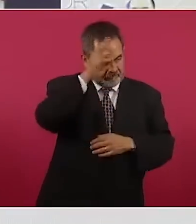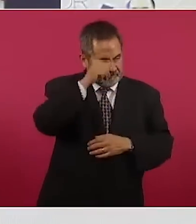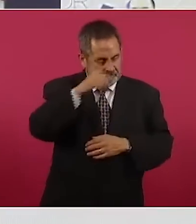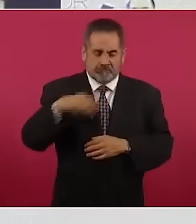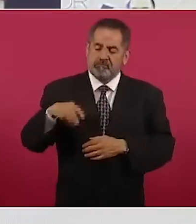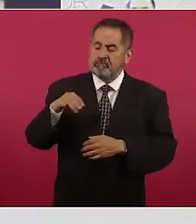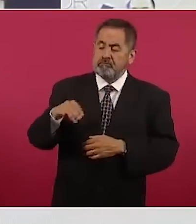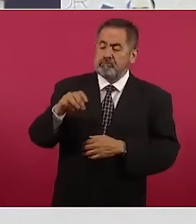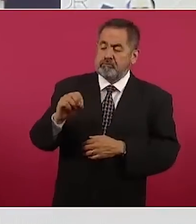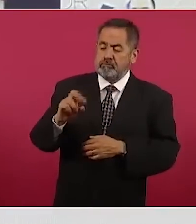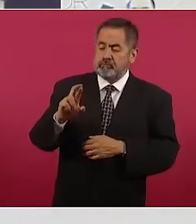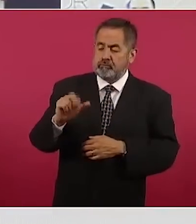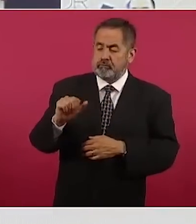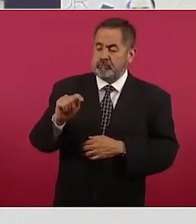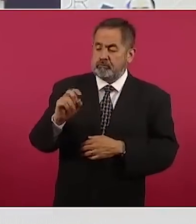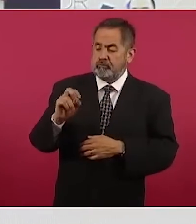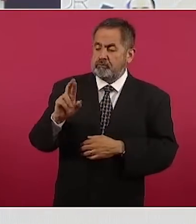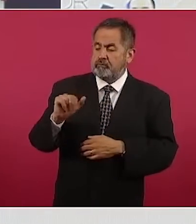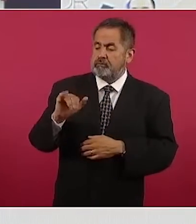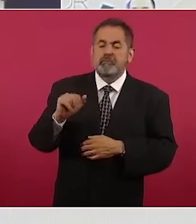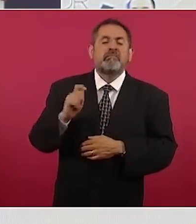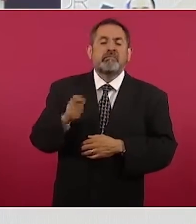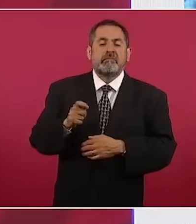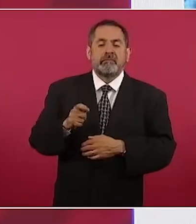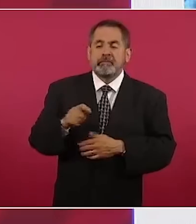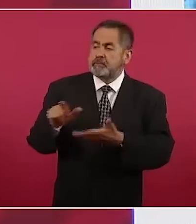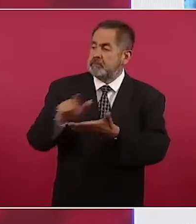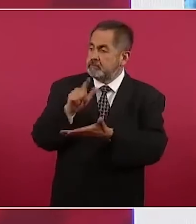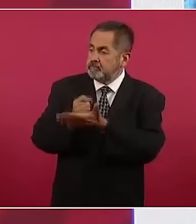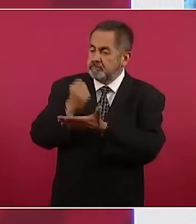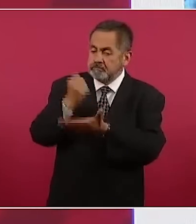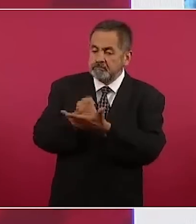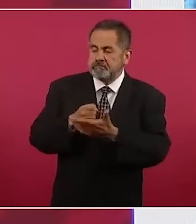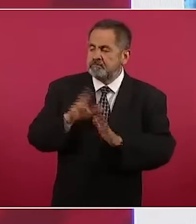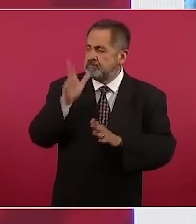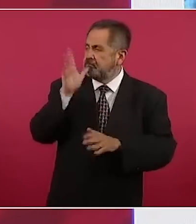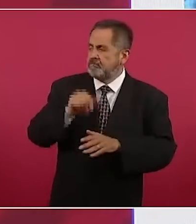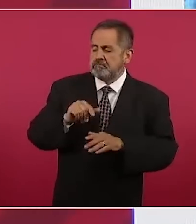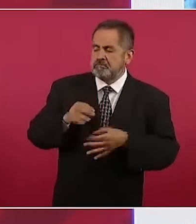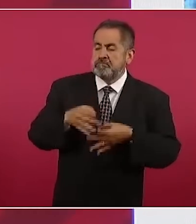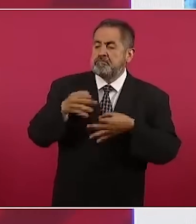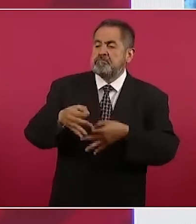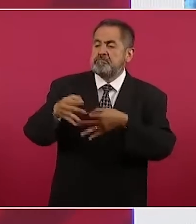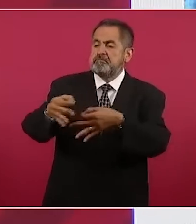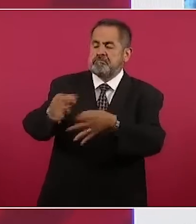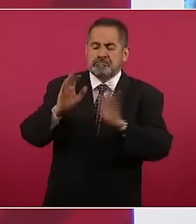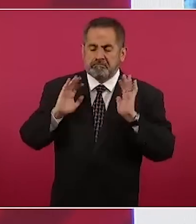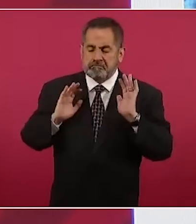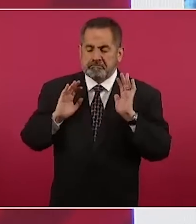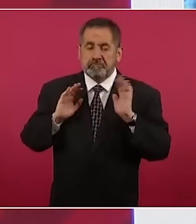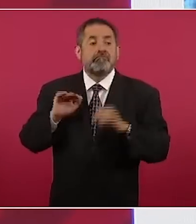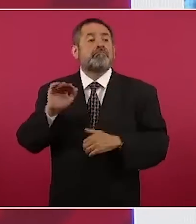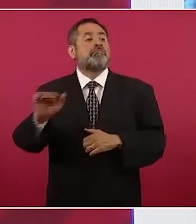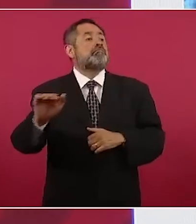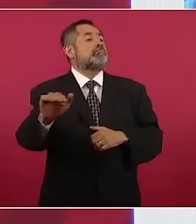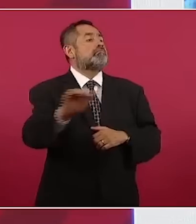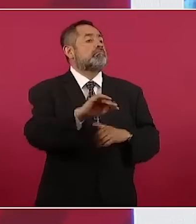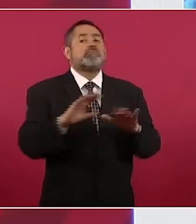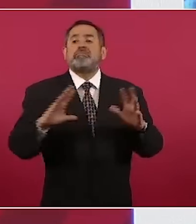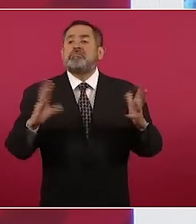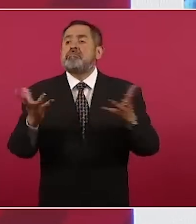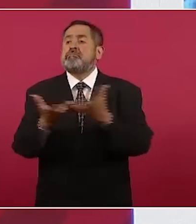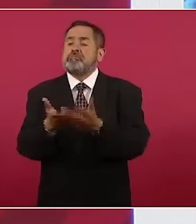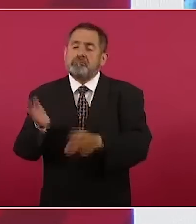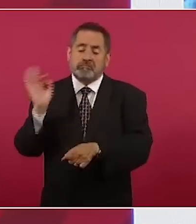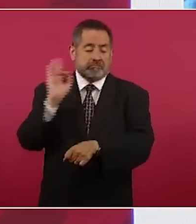con la cual hacemos un llamado a la sociedad para juntos defender a